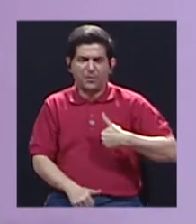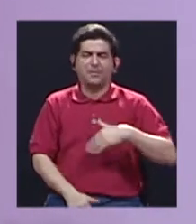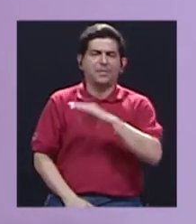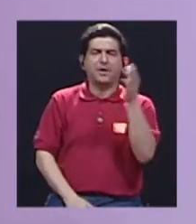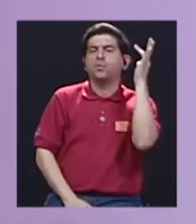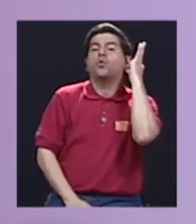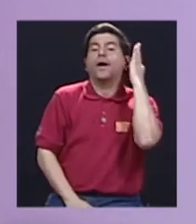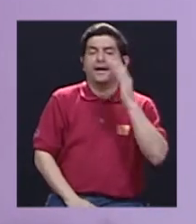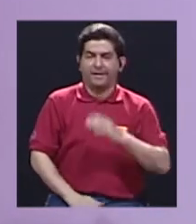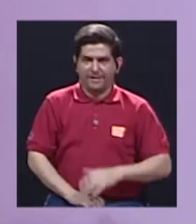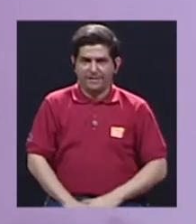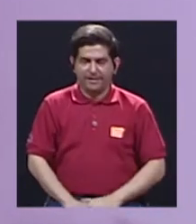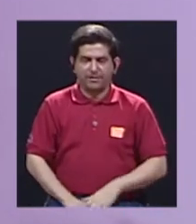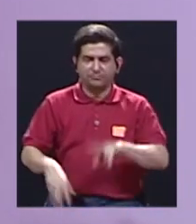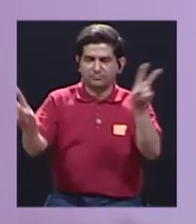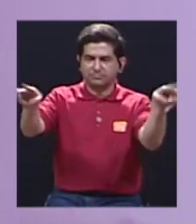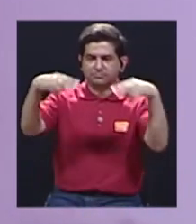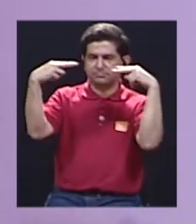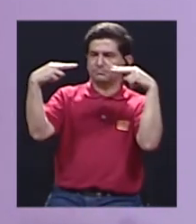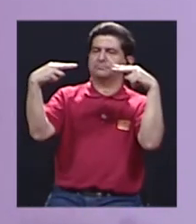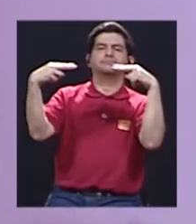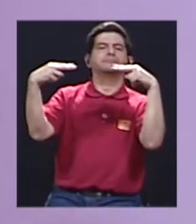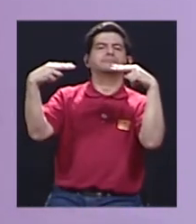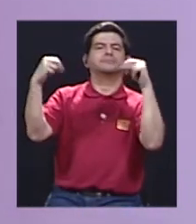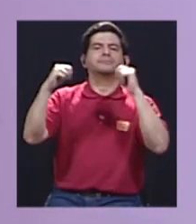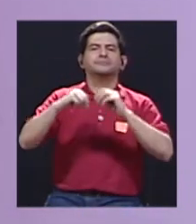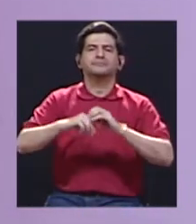mujer se miraron